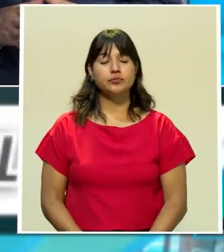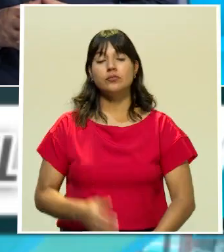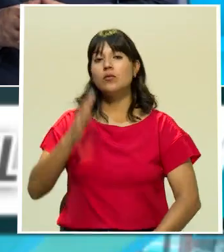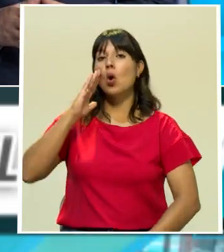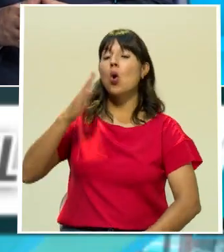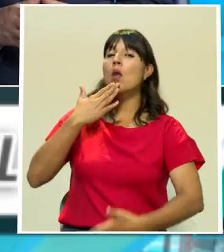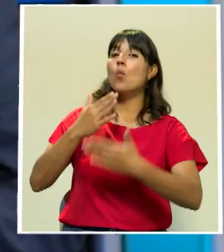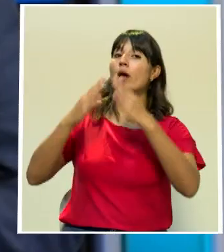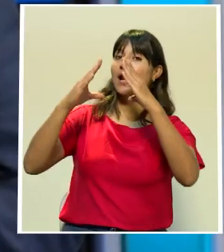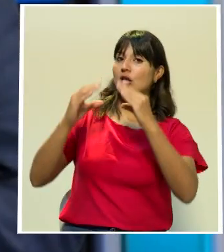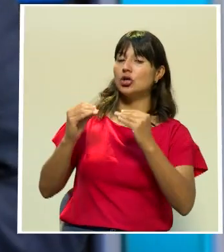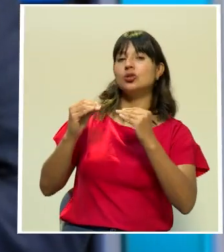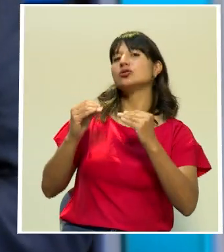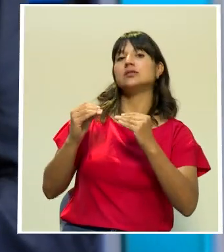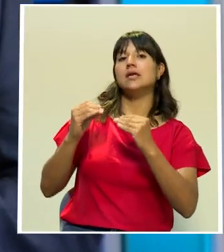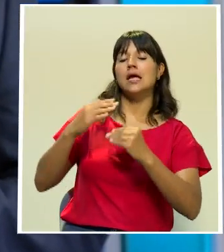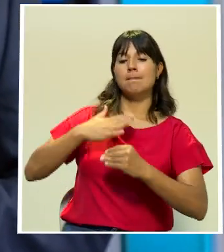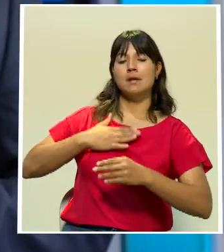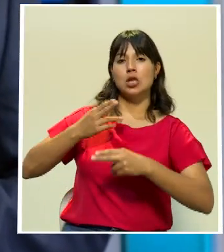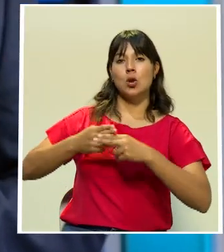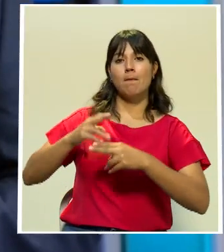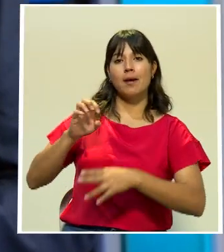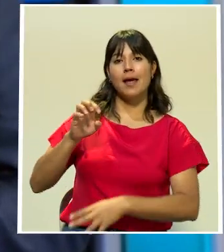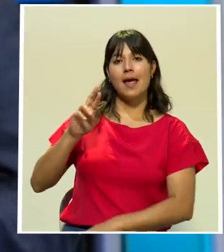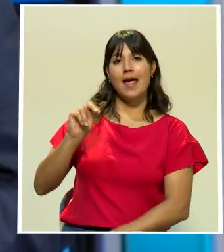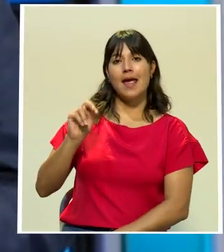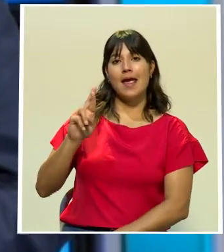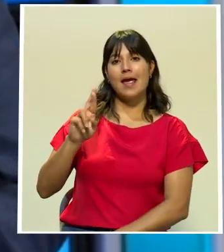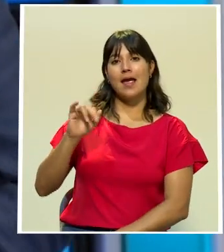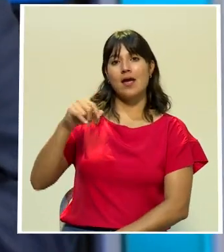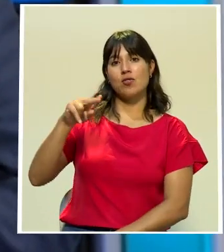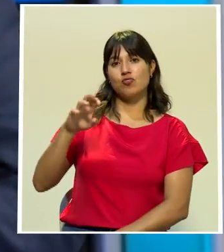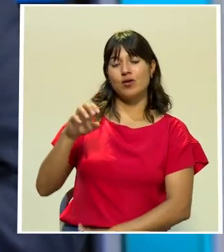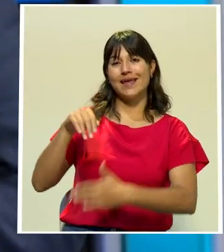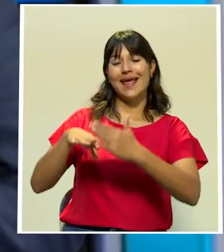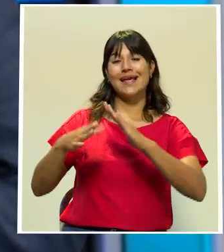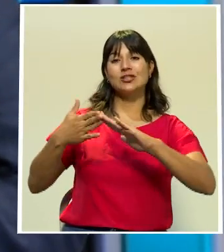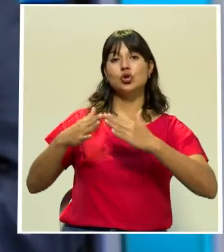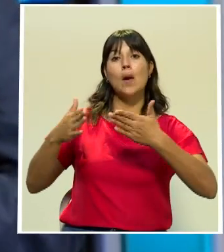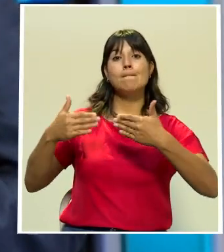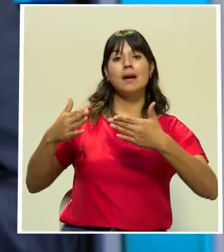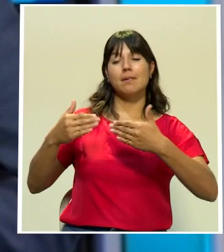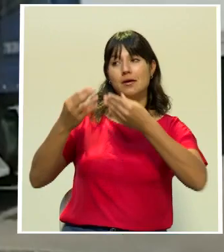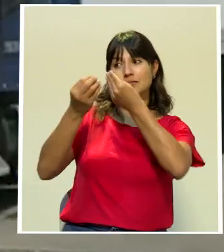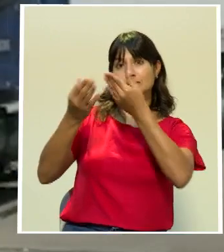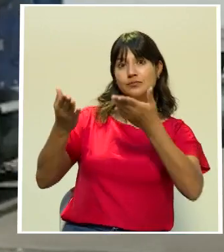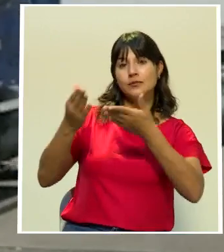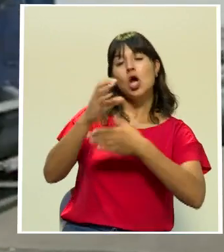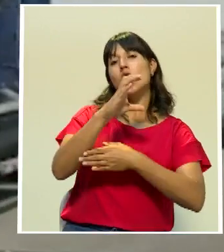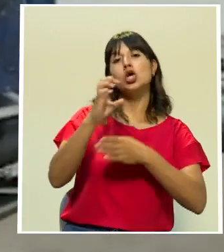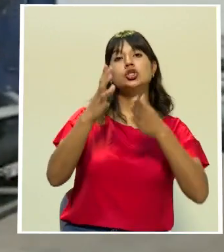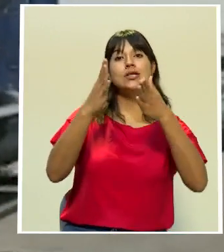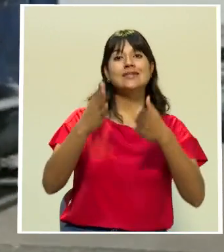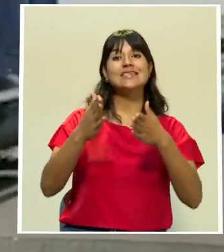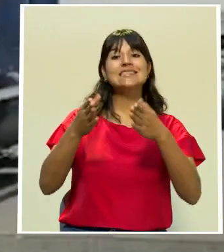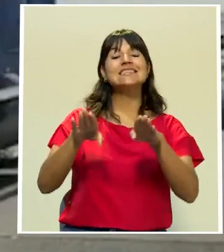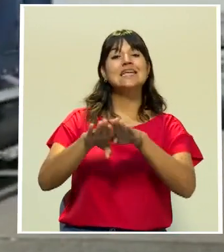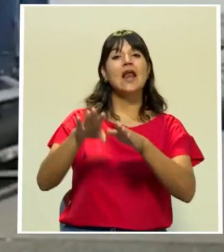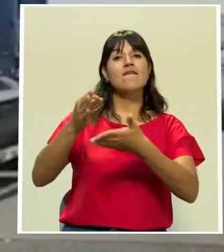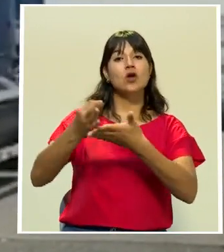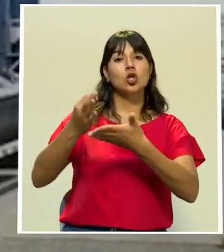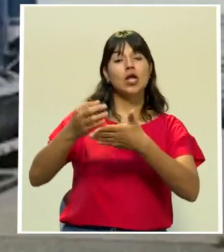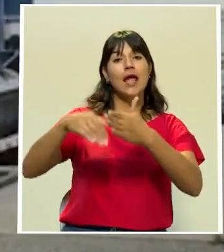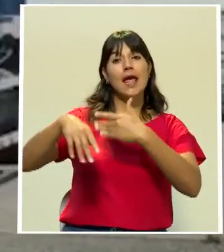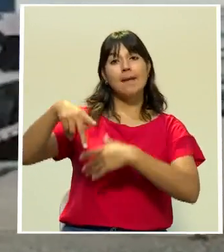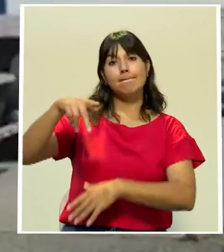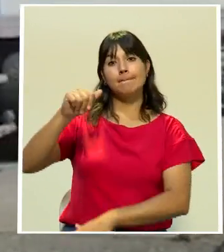Buenas noches, Enrique. Y en Ciudad Panamá te informo que transportistas de Costa Rica cierran la frontera en Paso Canoas en desacuerdo a